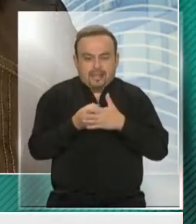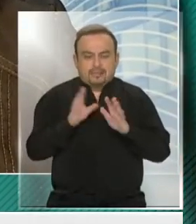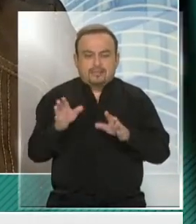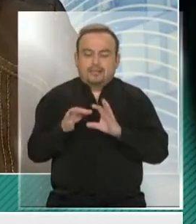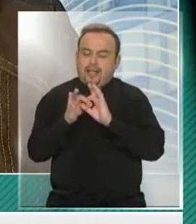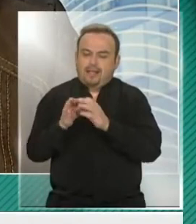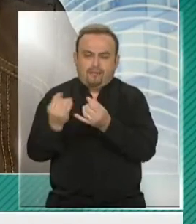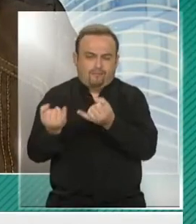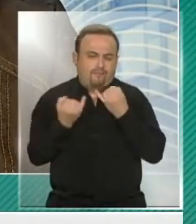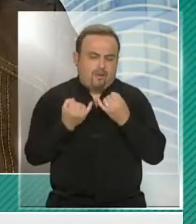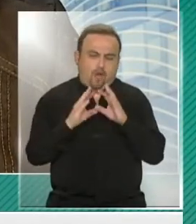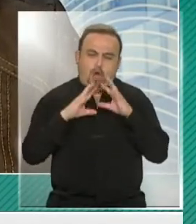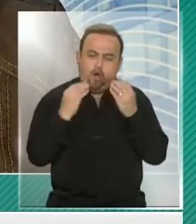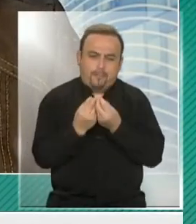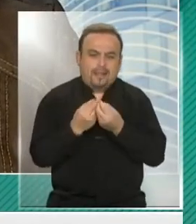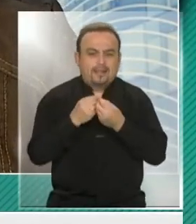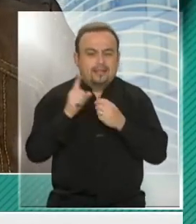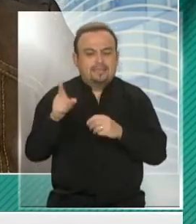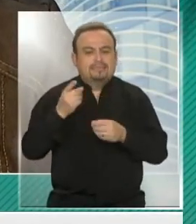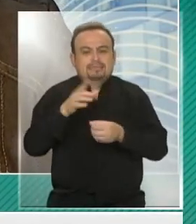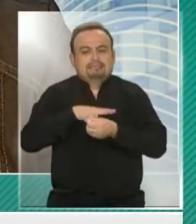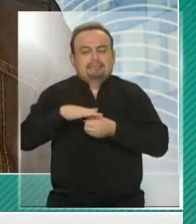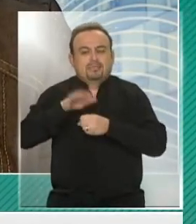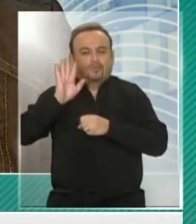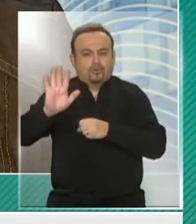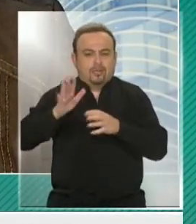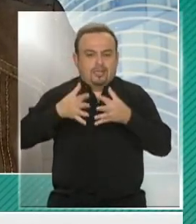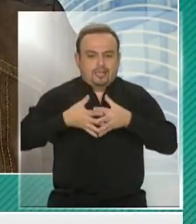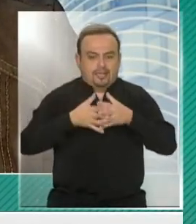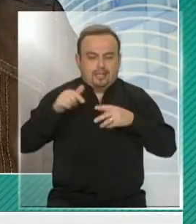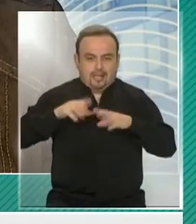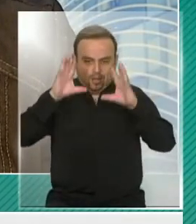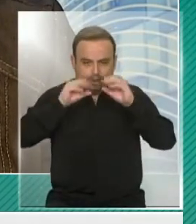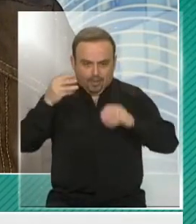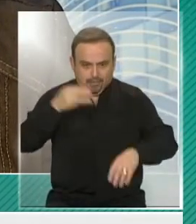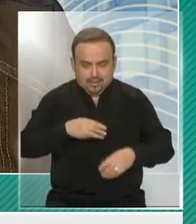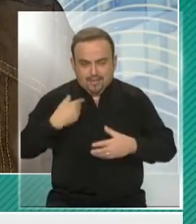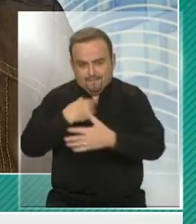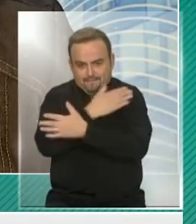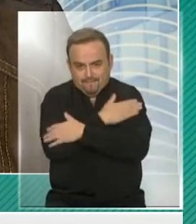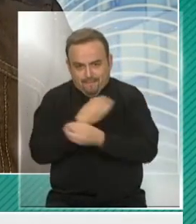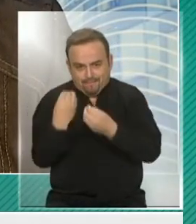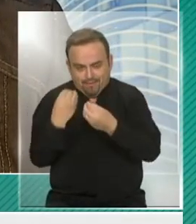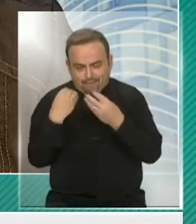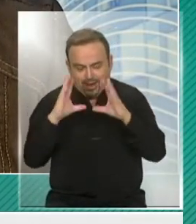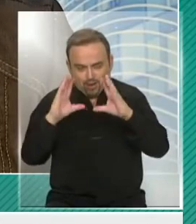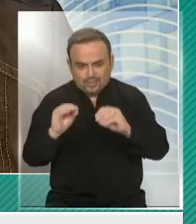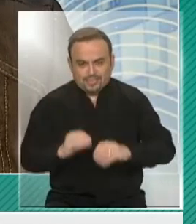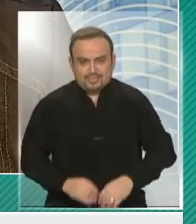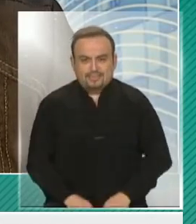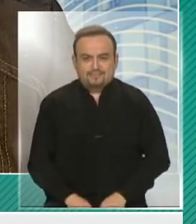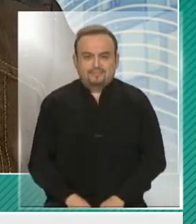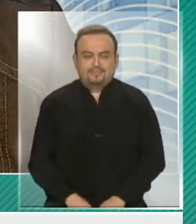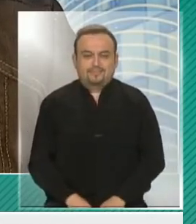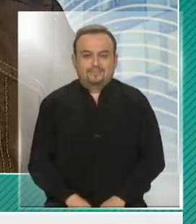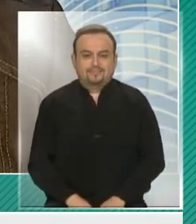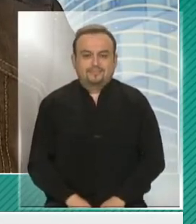siempre con el completo informe de lo que ocurre en eeuu esta noche me garantizas prime un abrazo para que te bien buenas noches